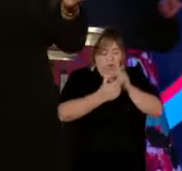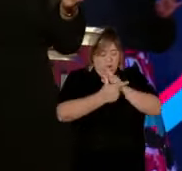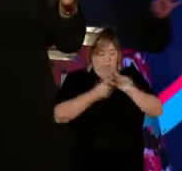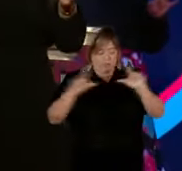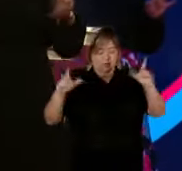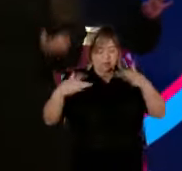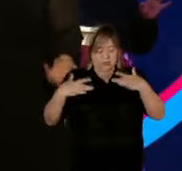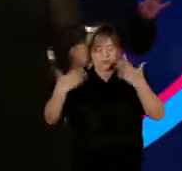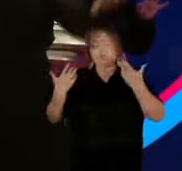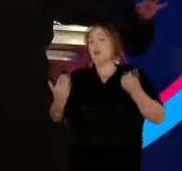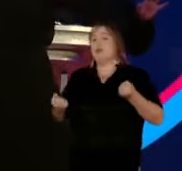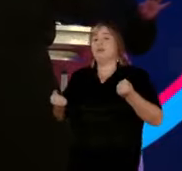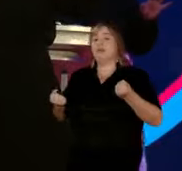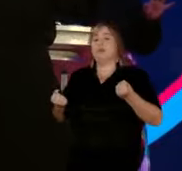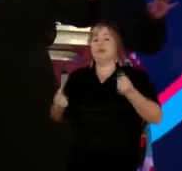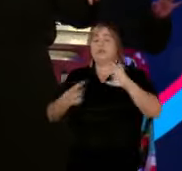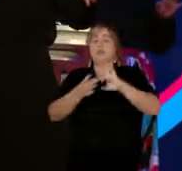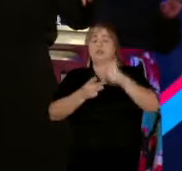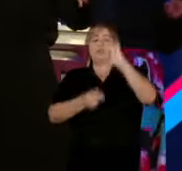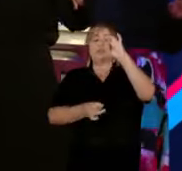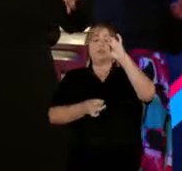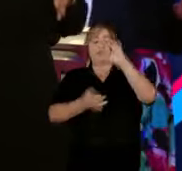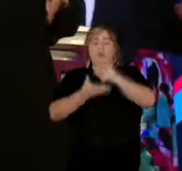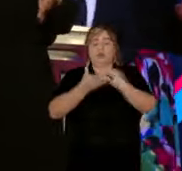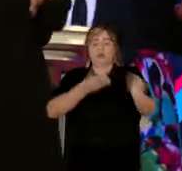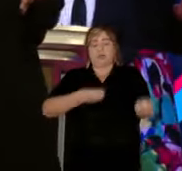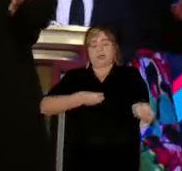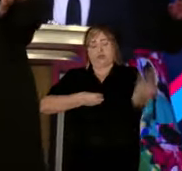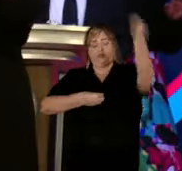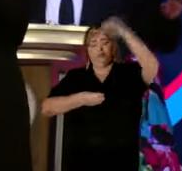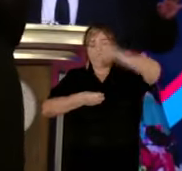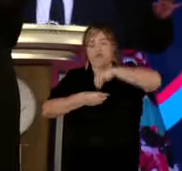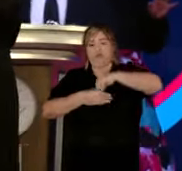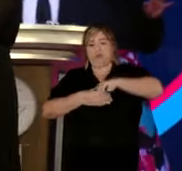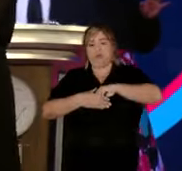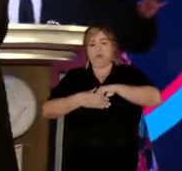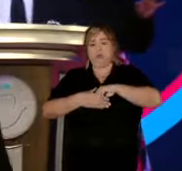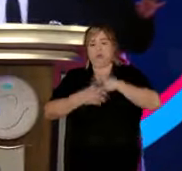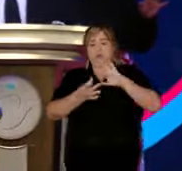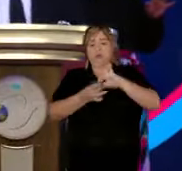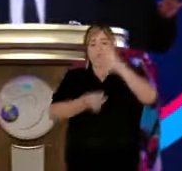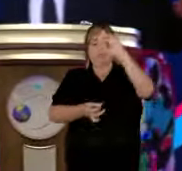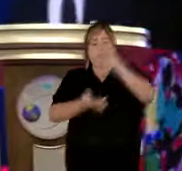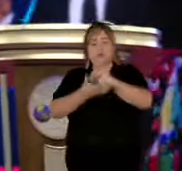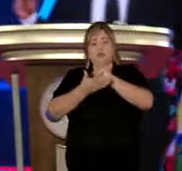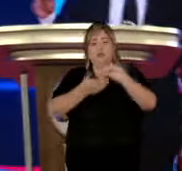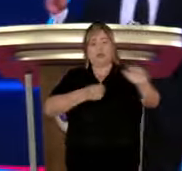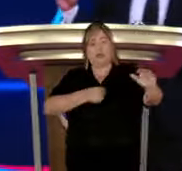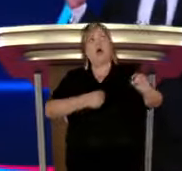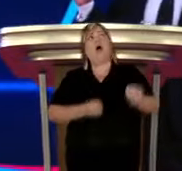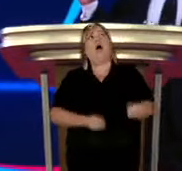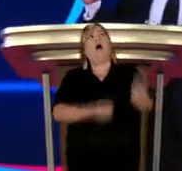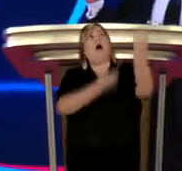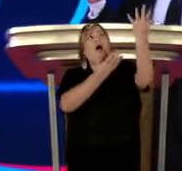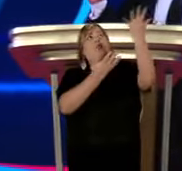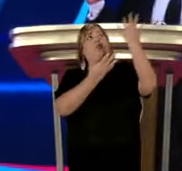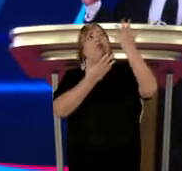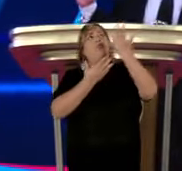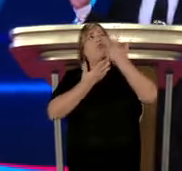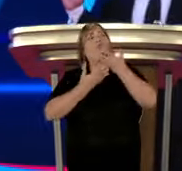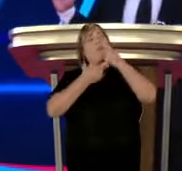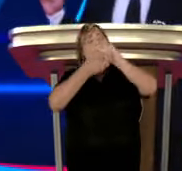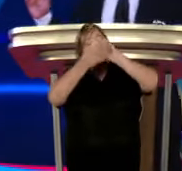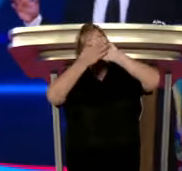sana. Que el Espíritu Santo venga a morar en sus vidas. Que el Espíritu Santo los llene de tu paz. Que tu chalón